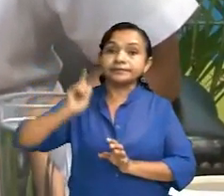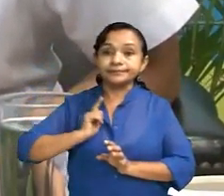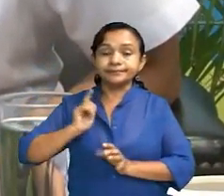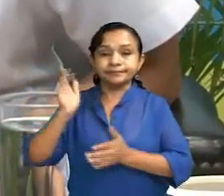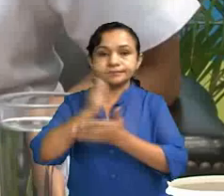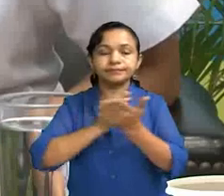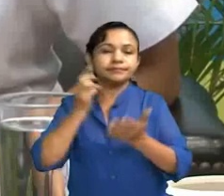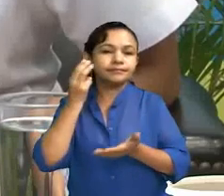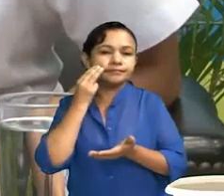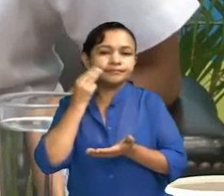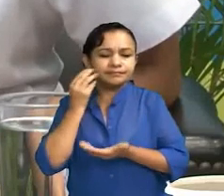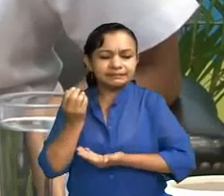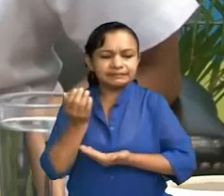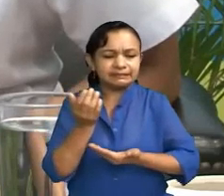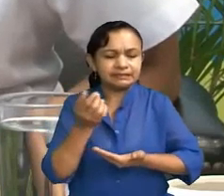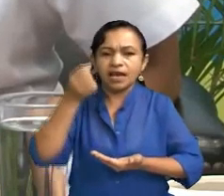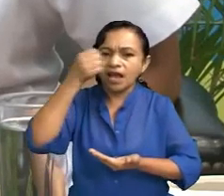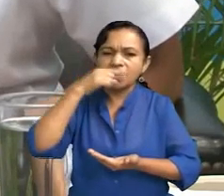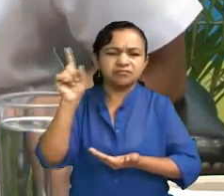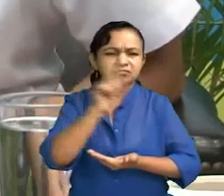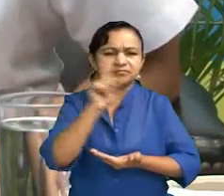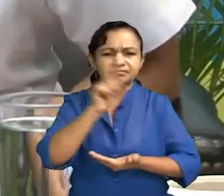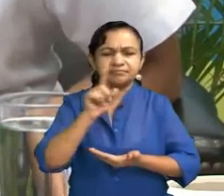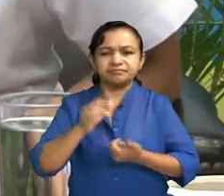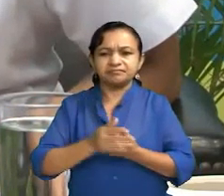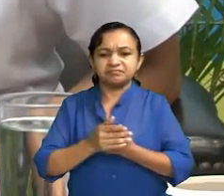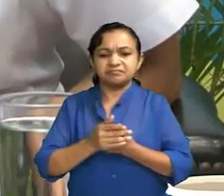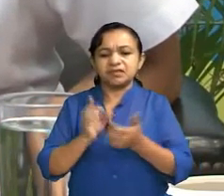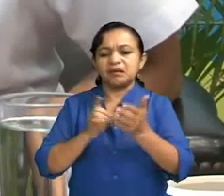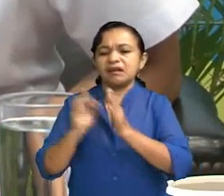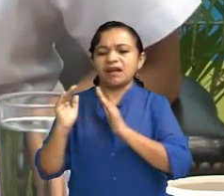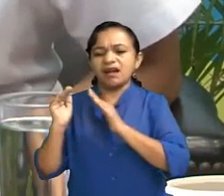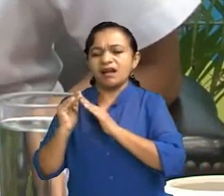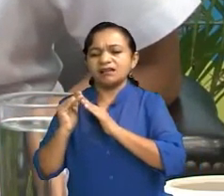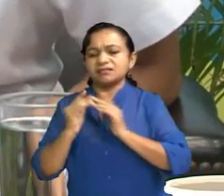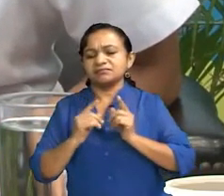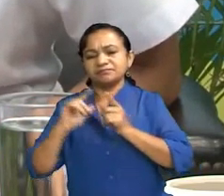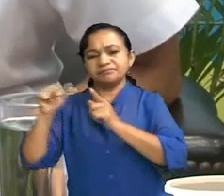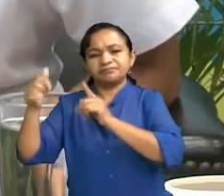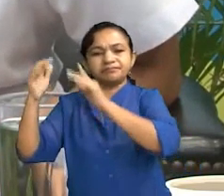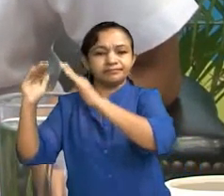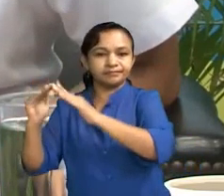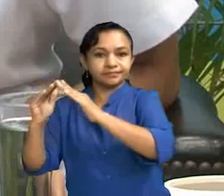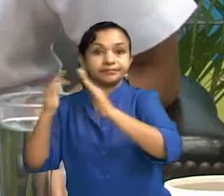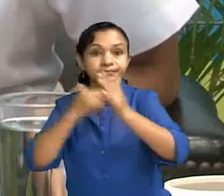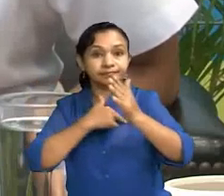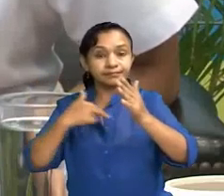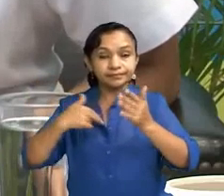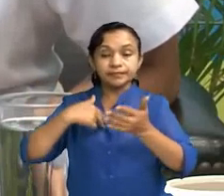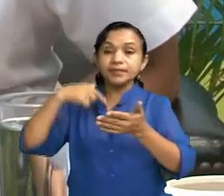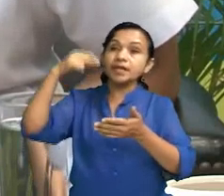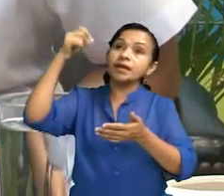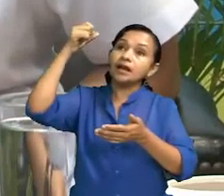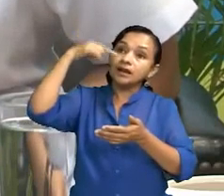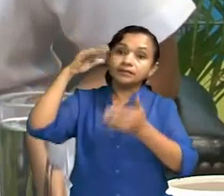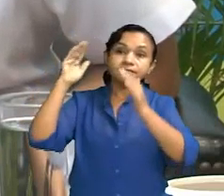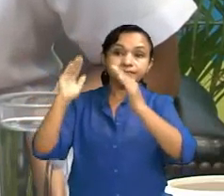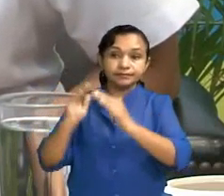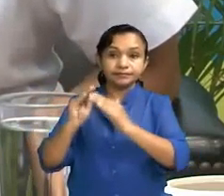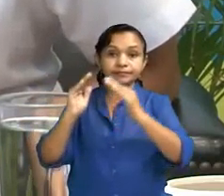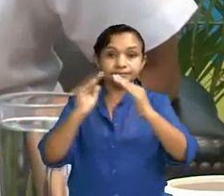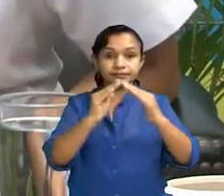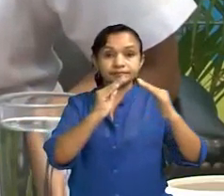mamás que no llevan al niño a vacunar, sí, o se cambian de domicilio. Entonces nosotros hacemos la vacunación casa a casa. Todos